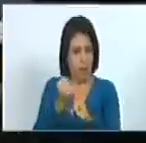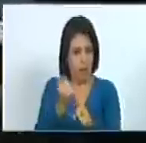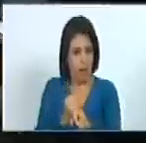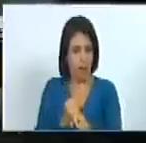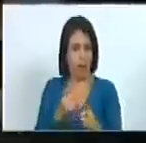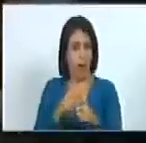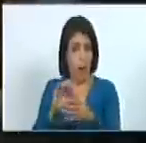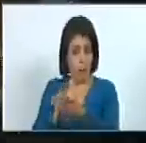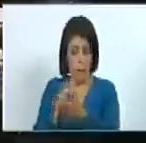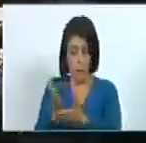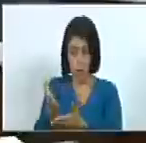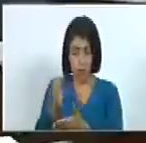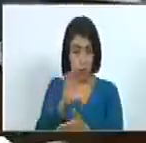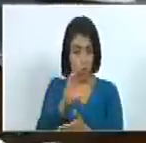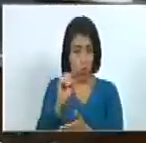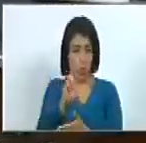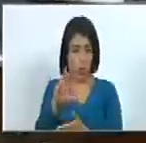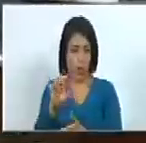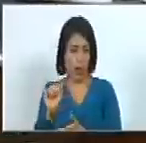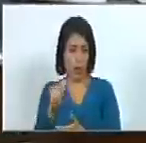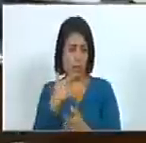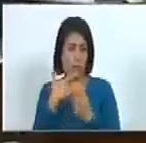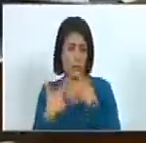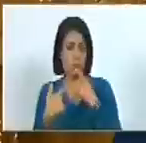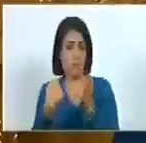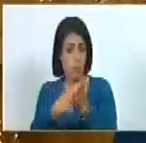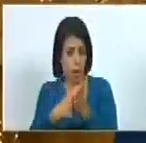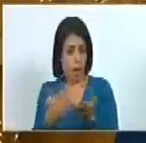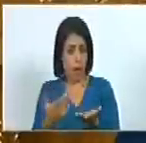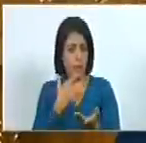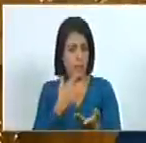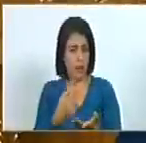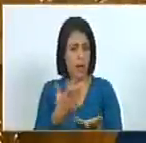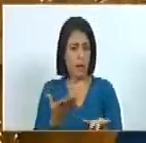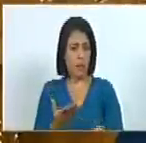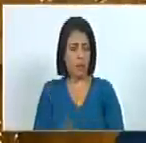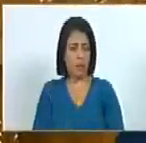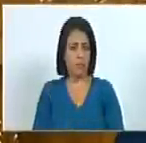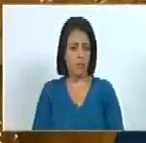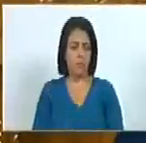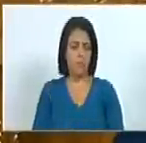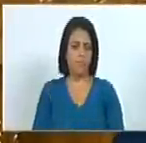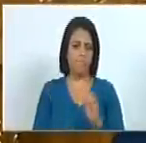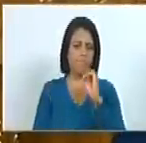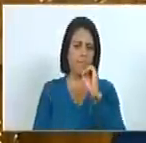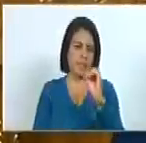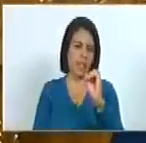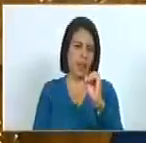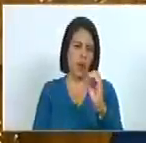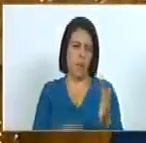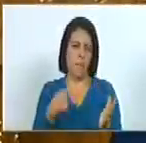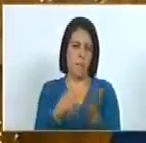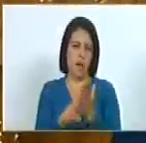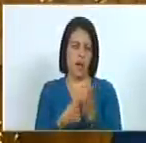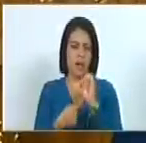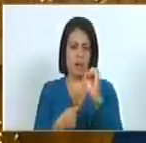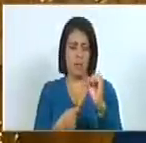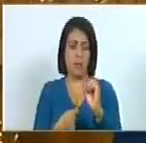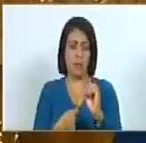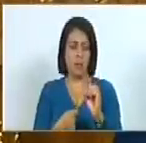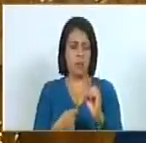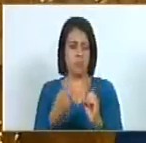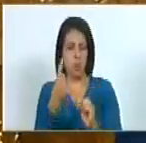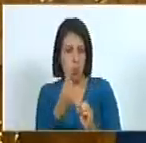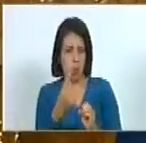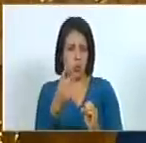Es amigo tuyo. Que pague. Cero. Cero. No uno, ni